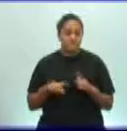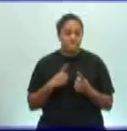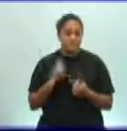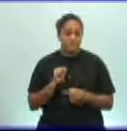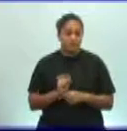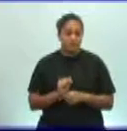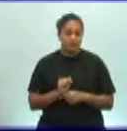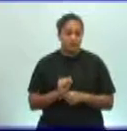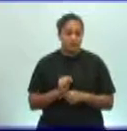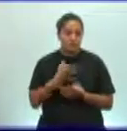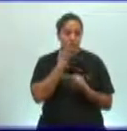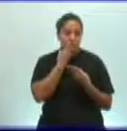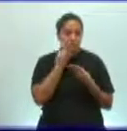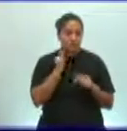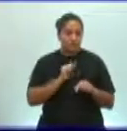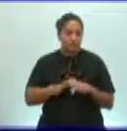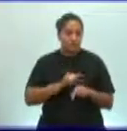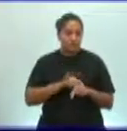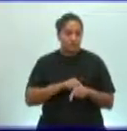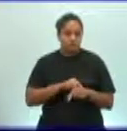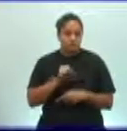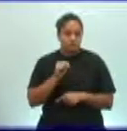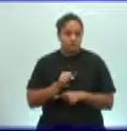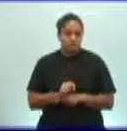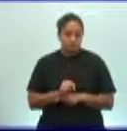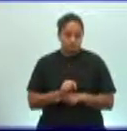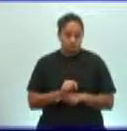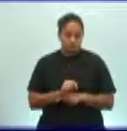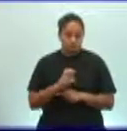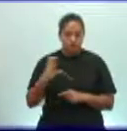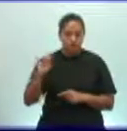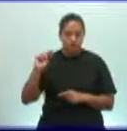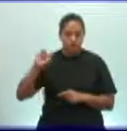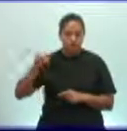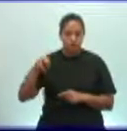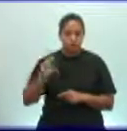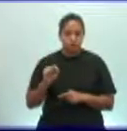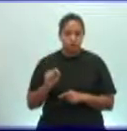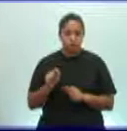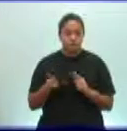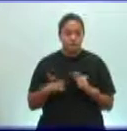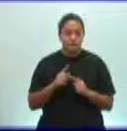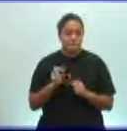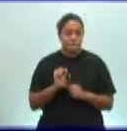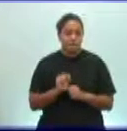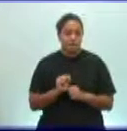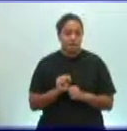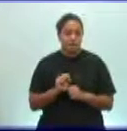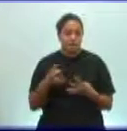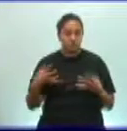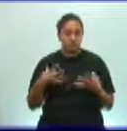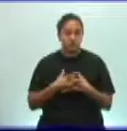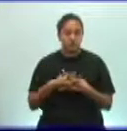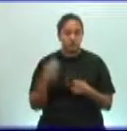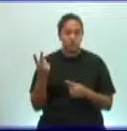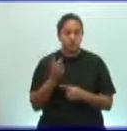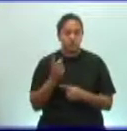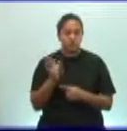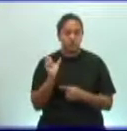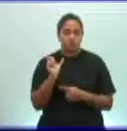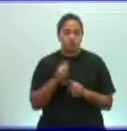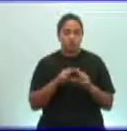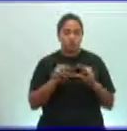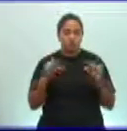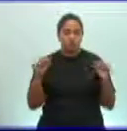el tiempo. Aquí la conjunción pero está relacionando dos oraciones. El joven se